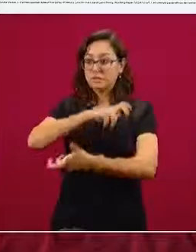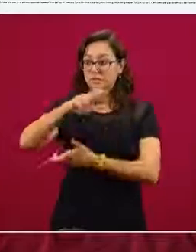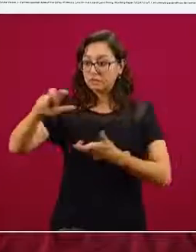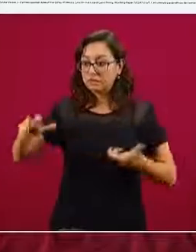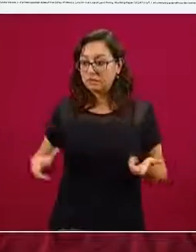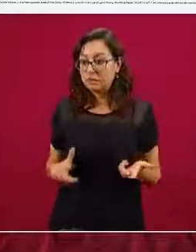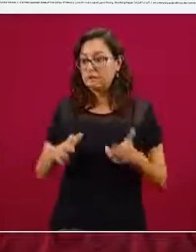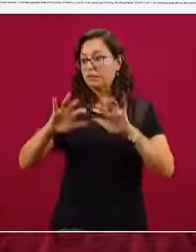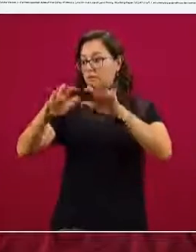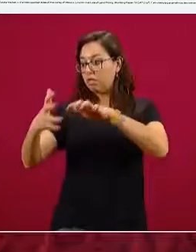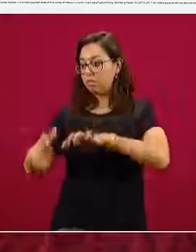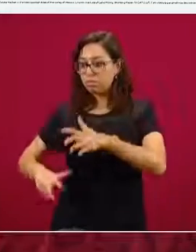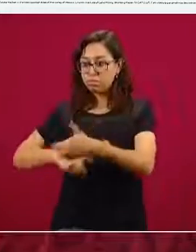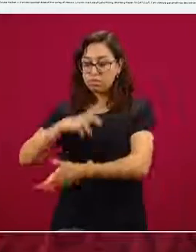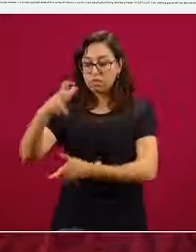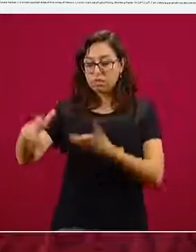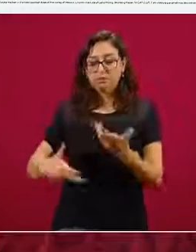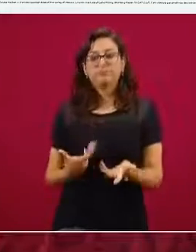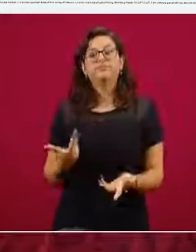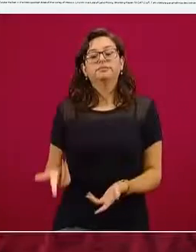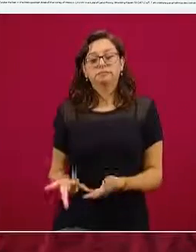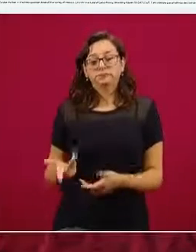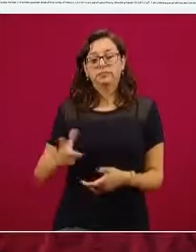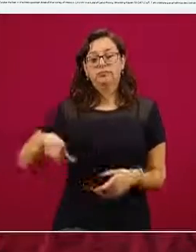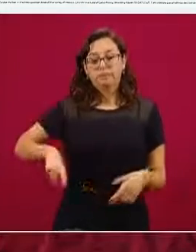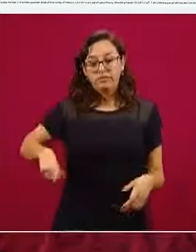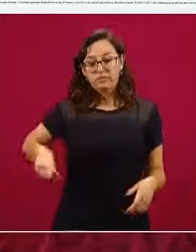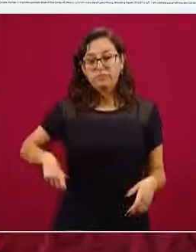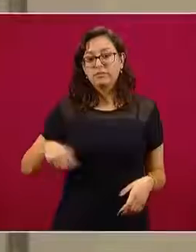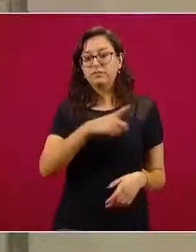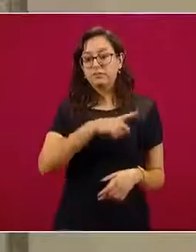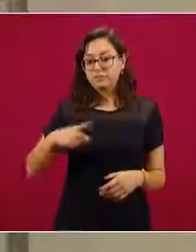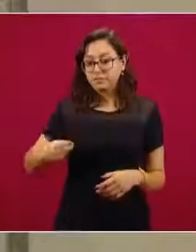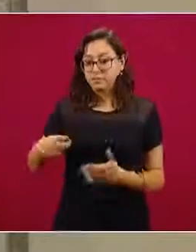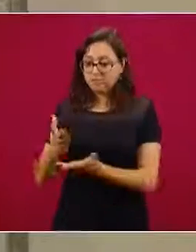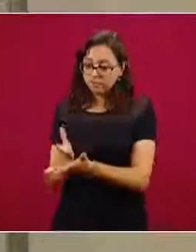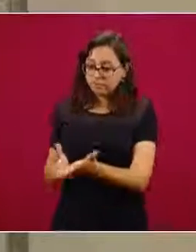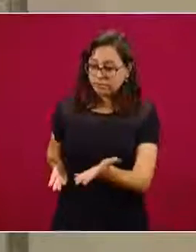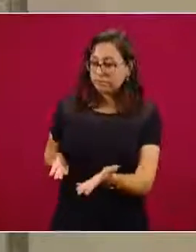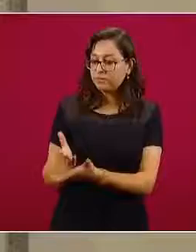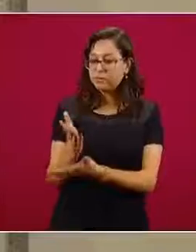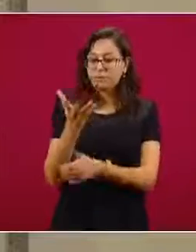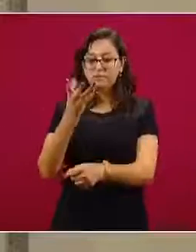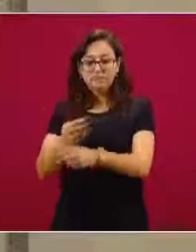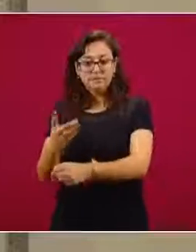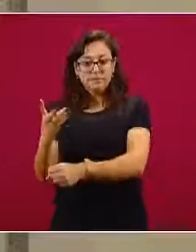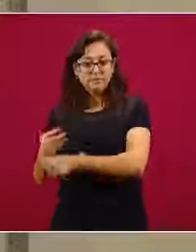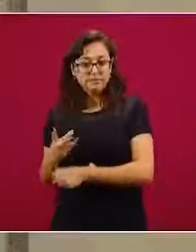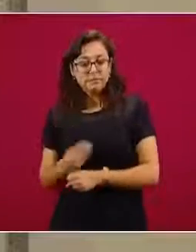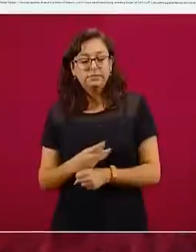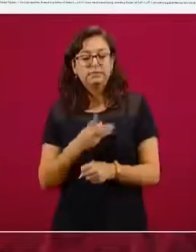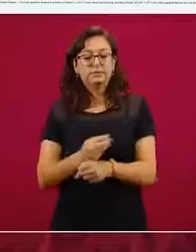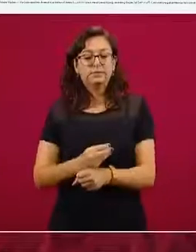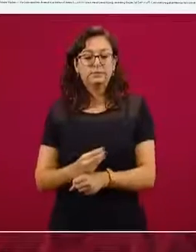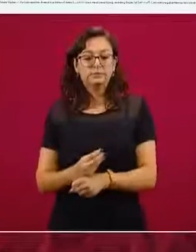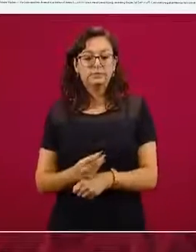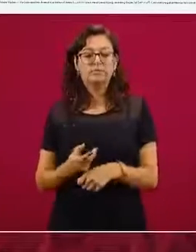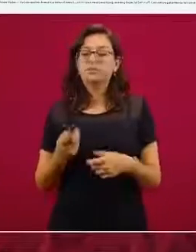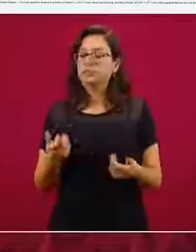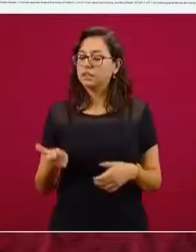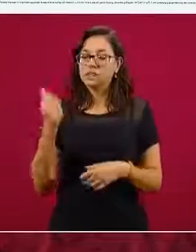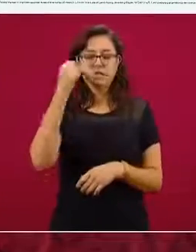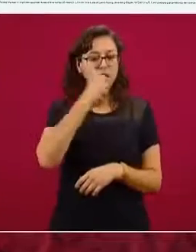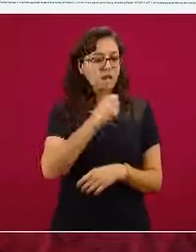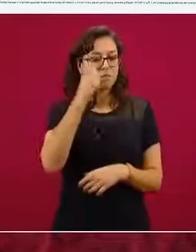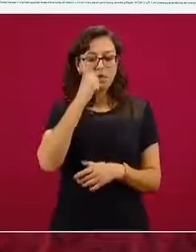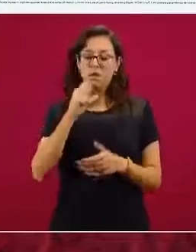a reconvertir las condiciones, a recuperar las zonas que están impactadas por algún fenómeno natural. Y esto va a ocurrir